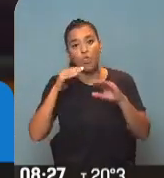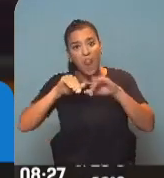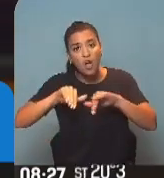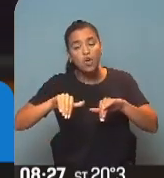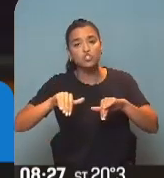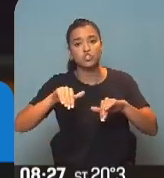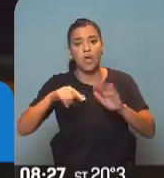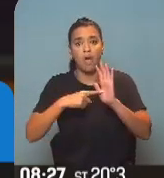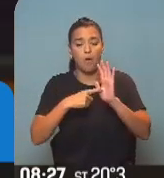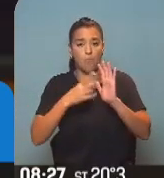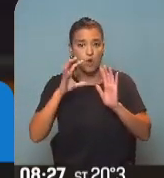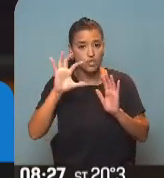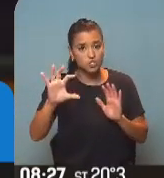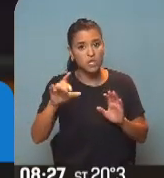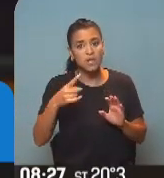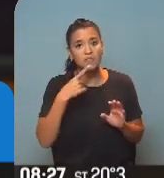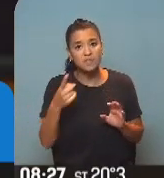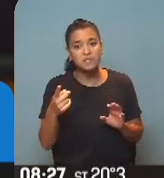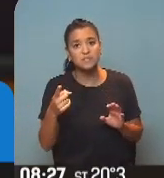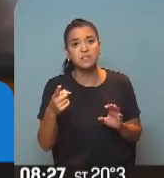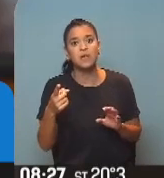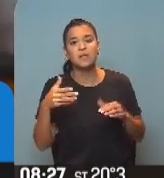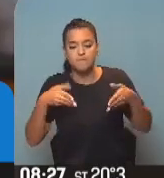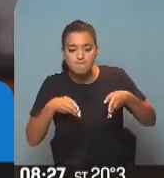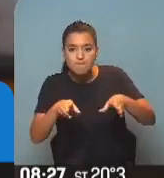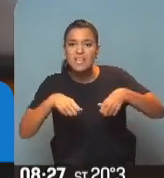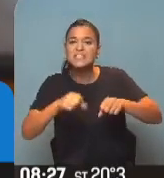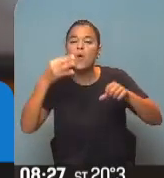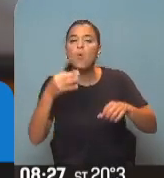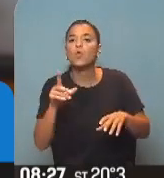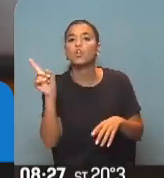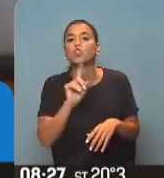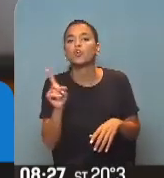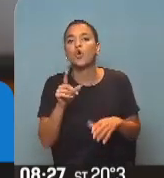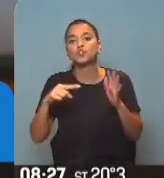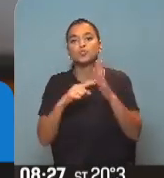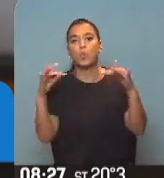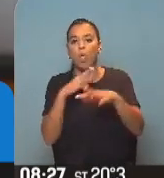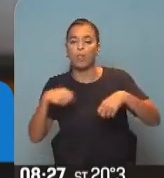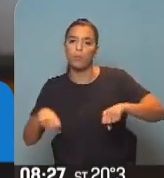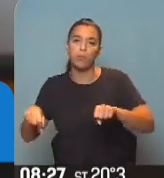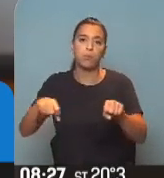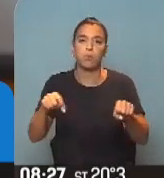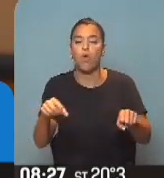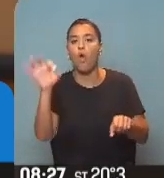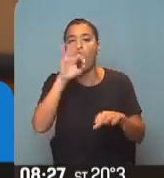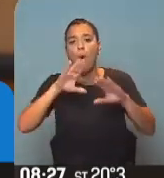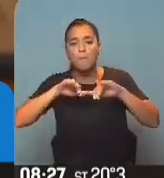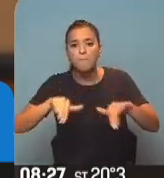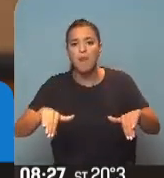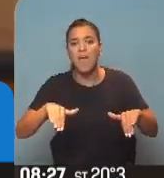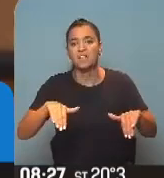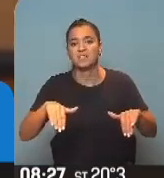bonaerense a establecer corredores seguros ya no se pueden andar más por la ciudad ni por las playas esté más